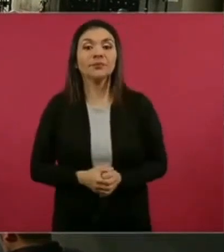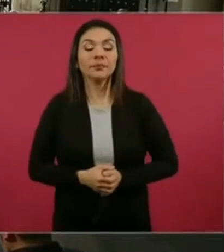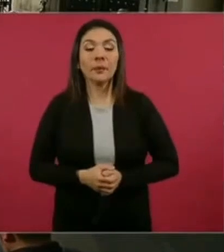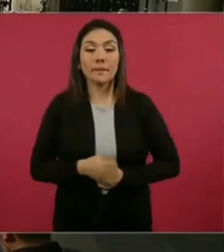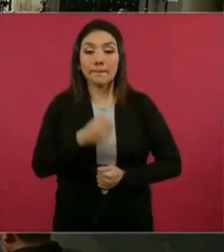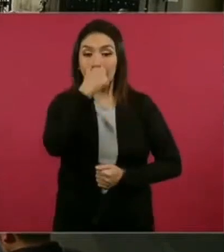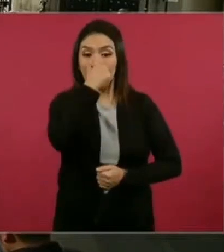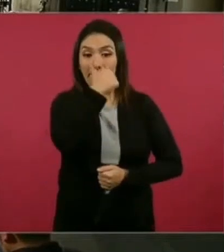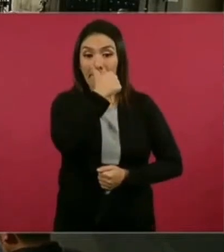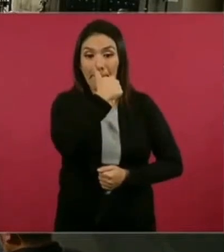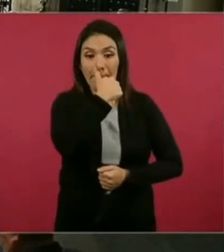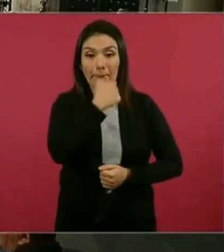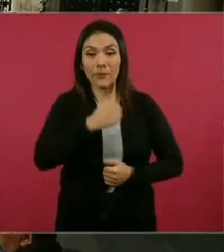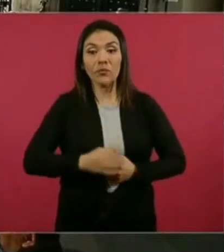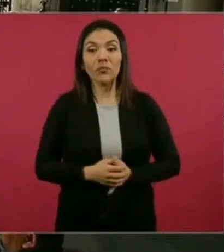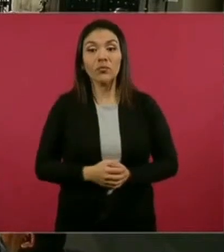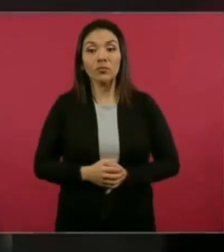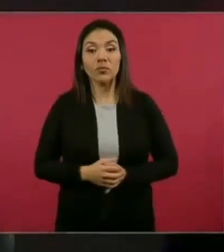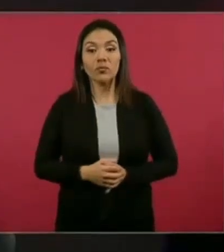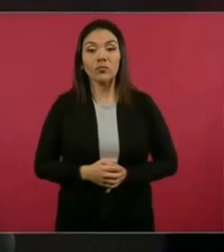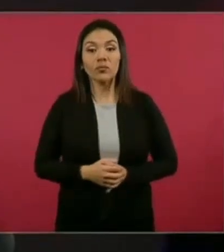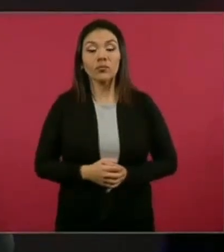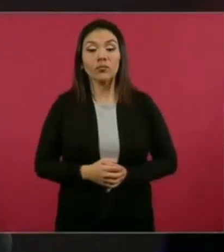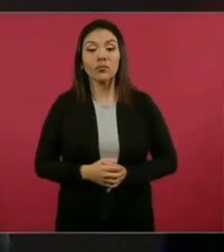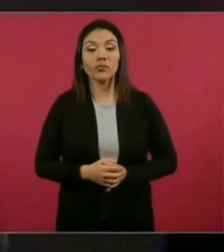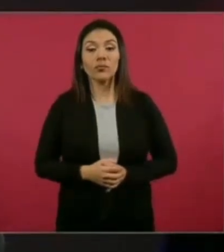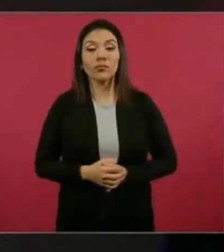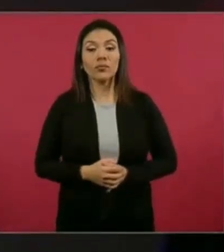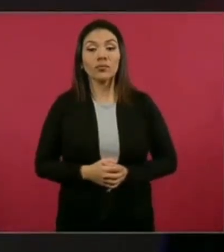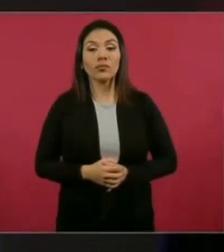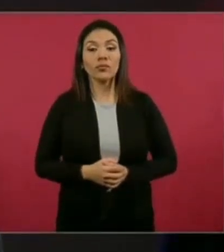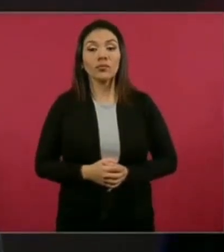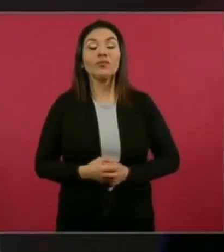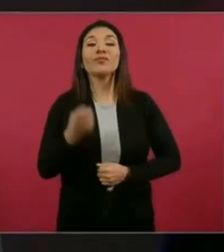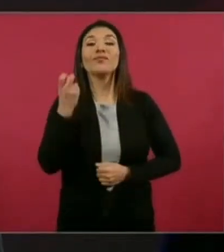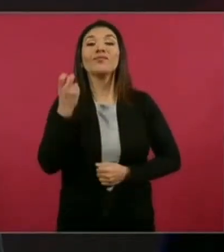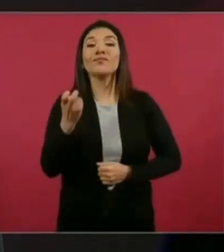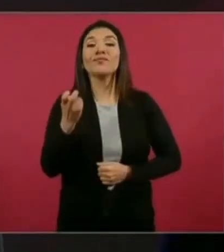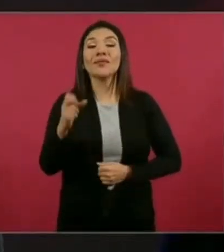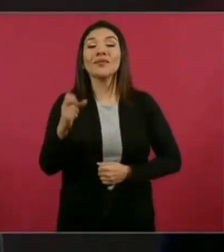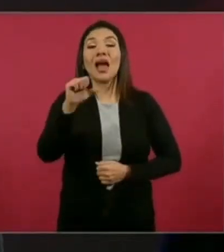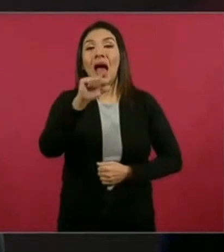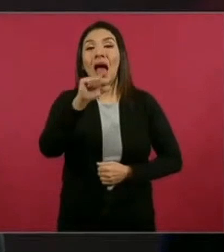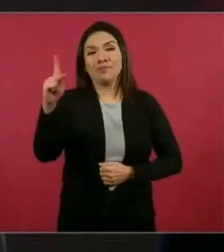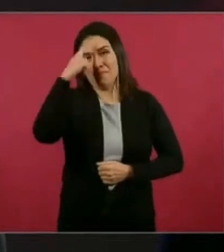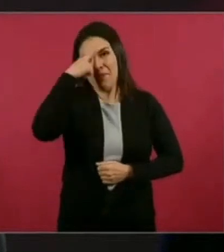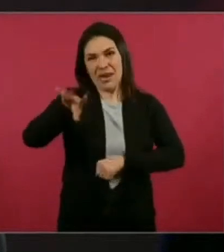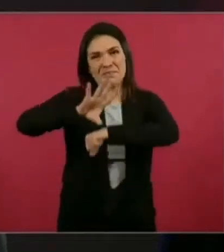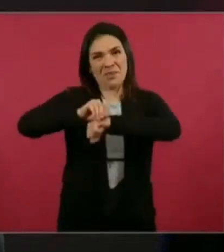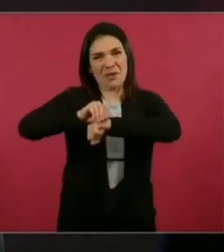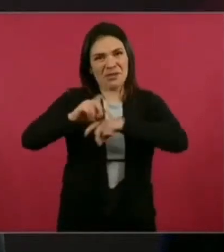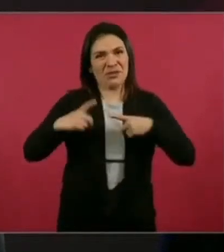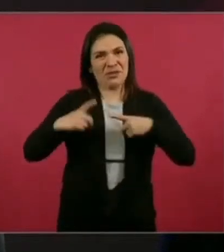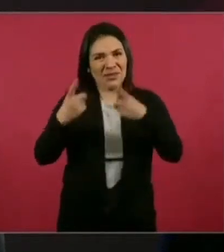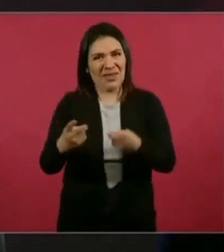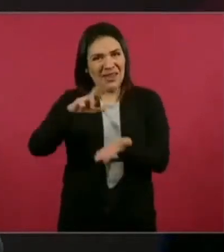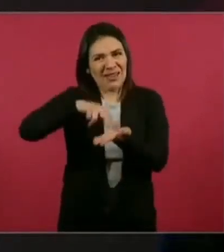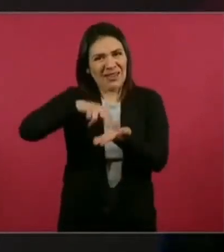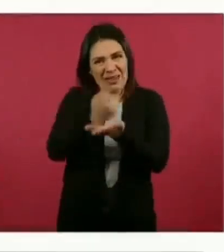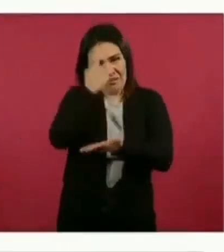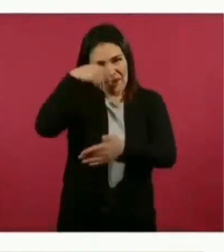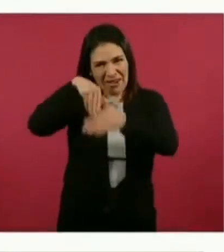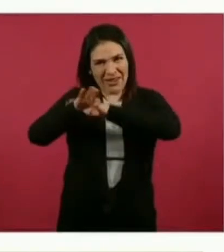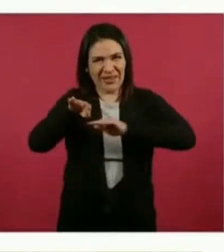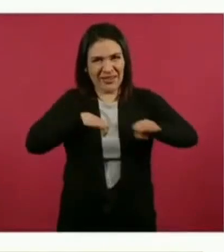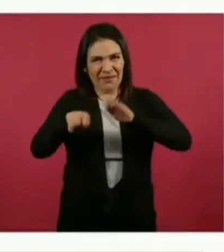Ahora, particularmente la aplicación de la acreditación de prensa, aparte de la